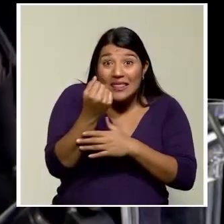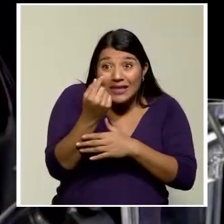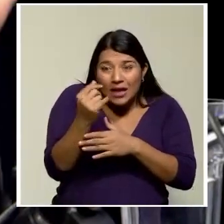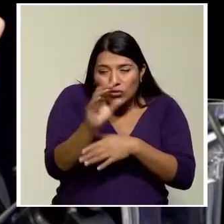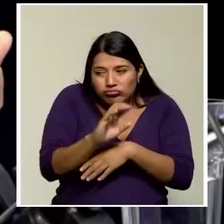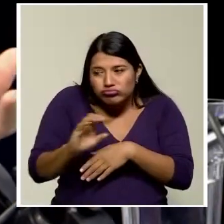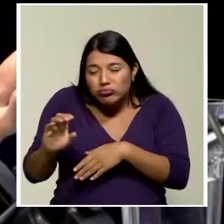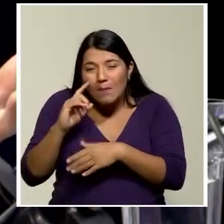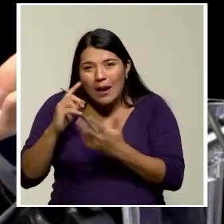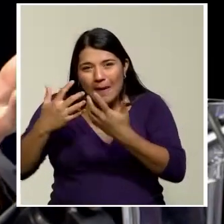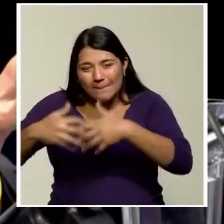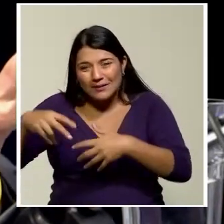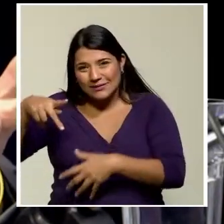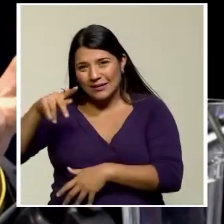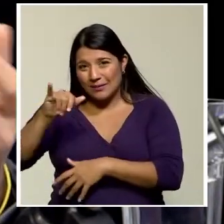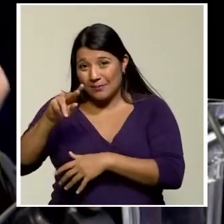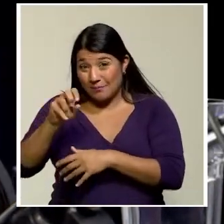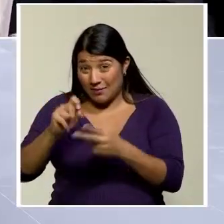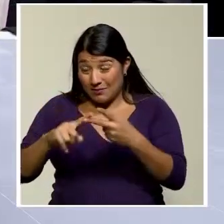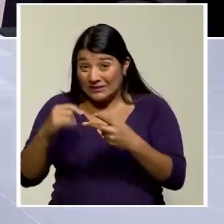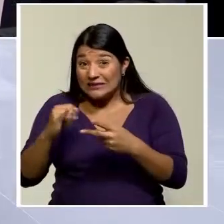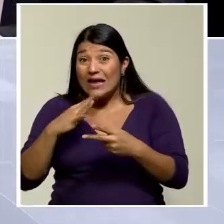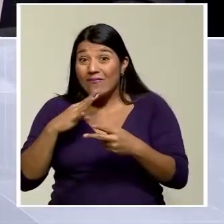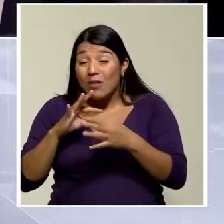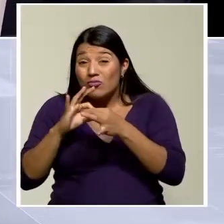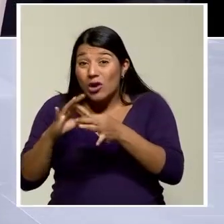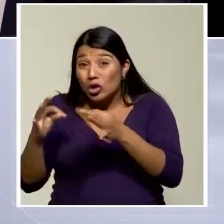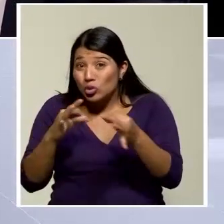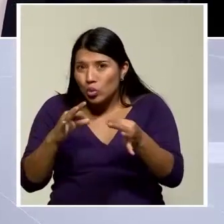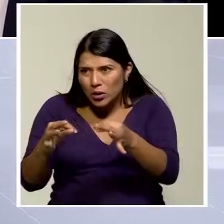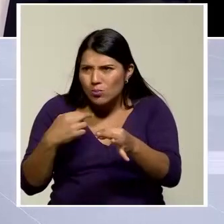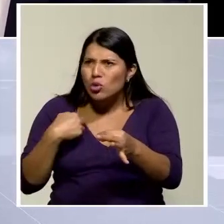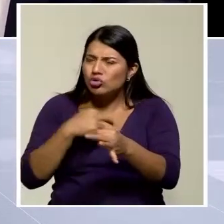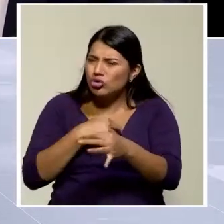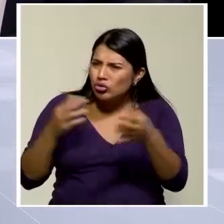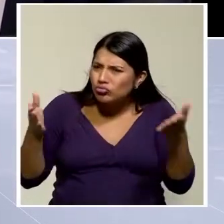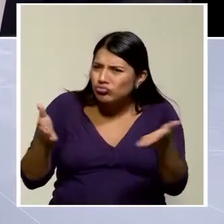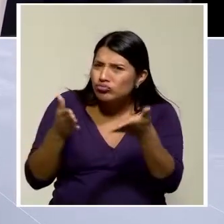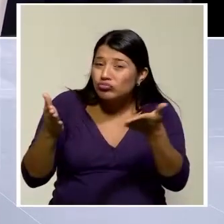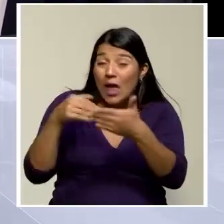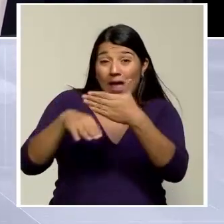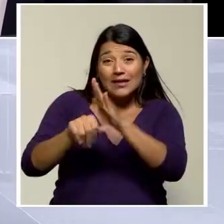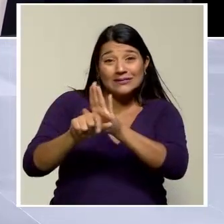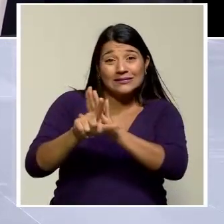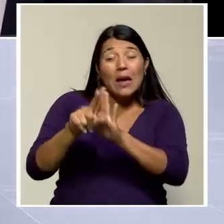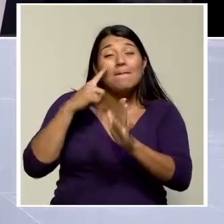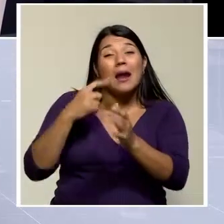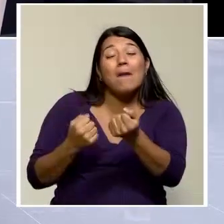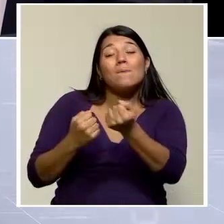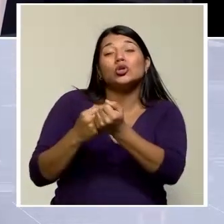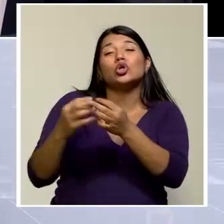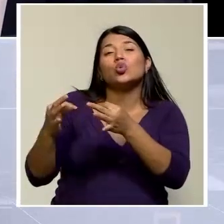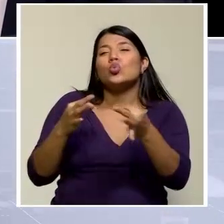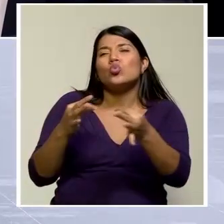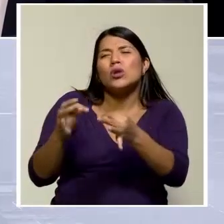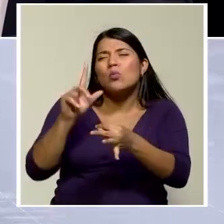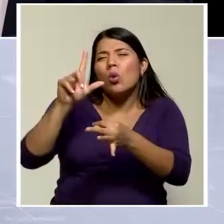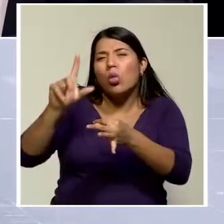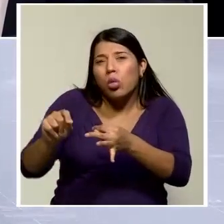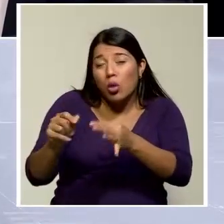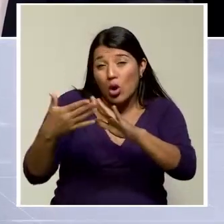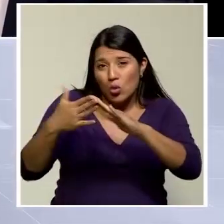hemos promovido legislación en la Asamblea Legislativa para apoyar también el turismo rural comunitario, las